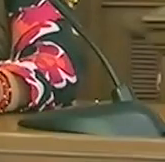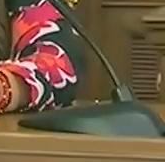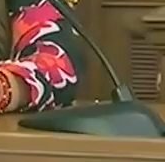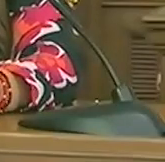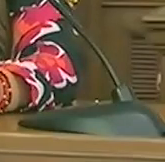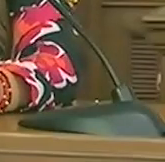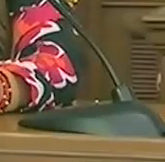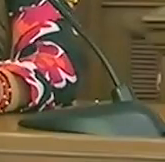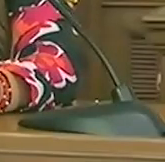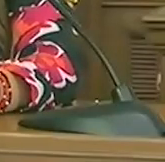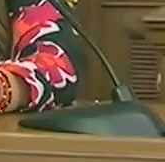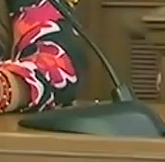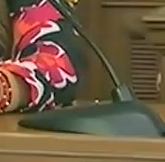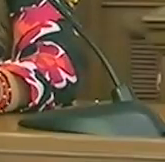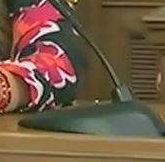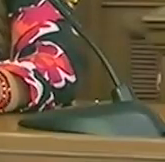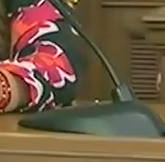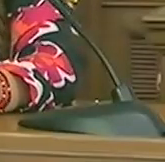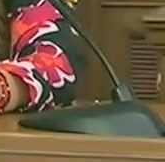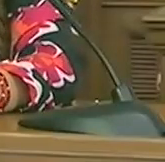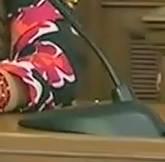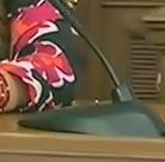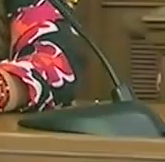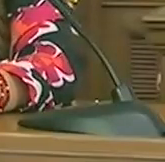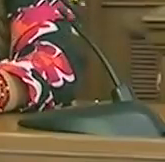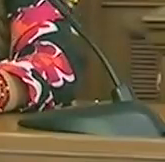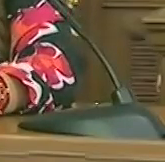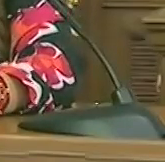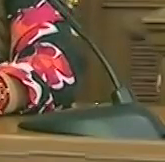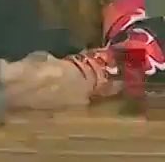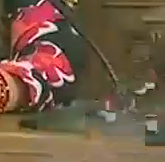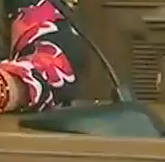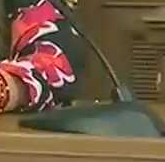236, numeral 15, de la Constitución de la República